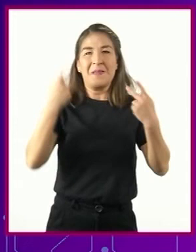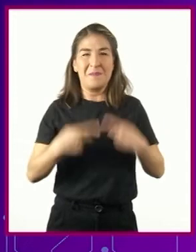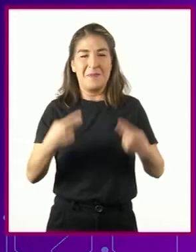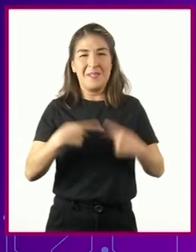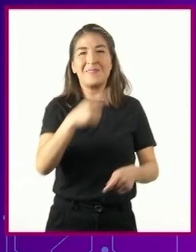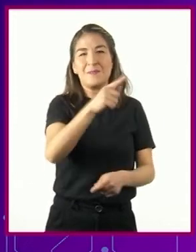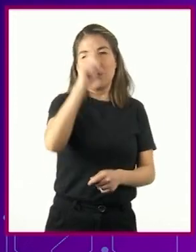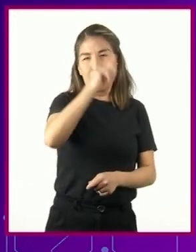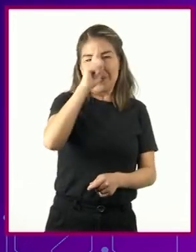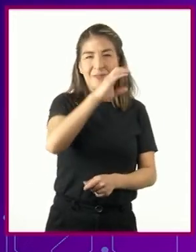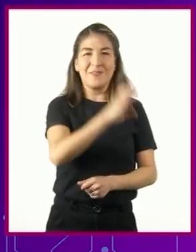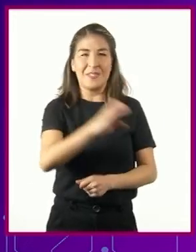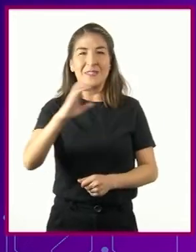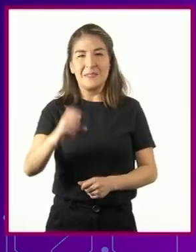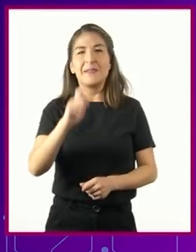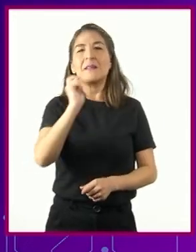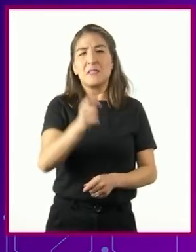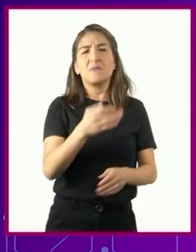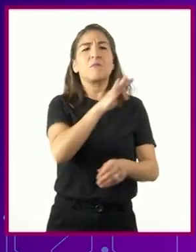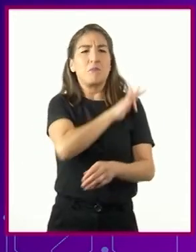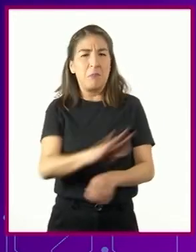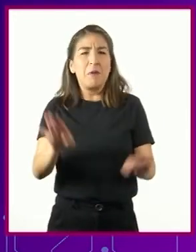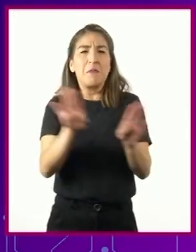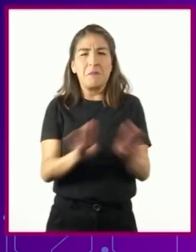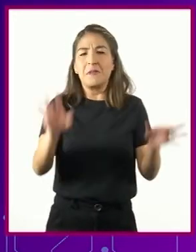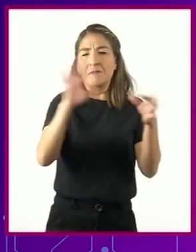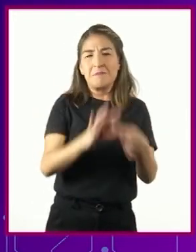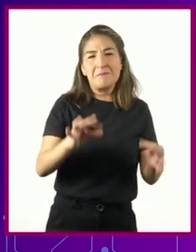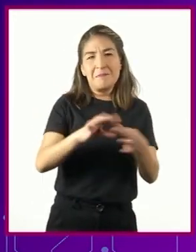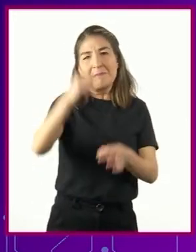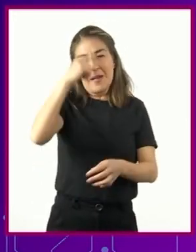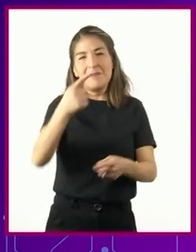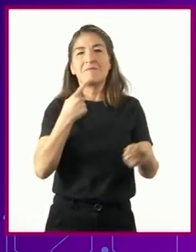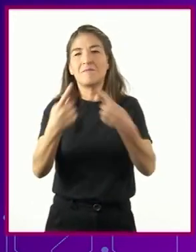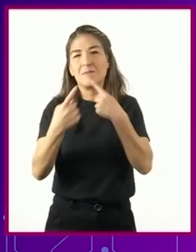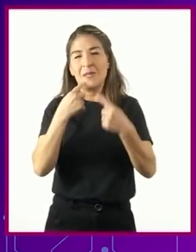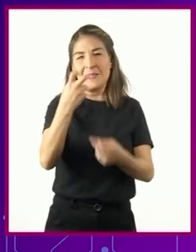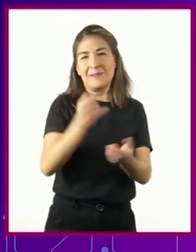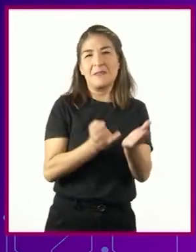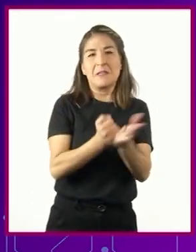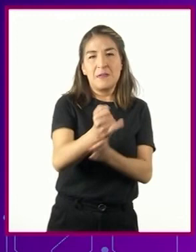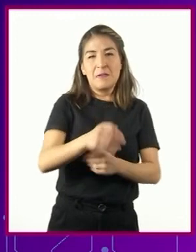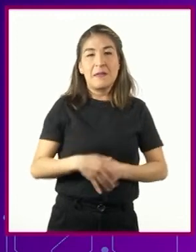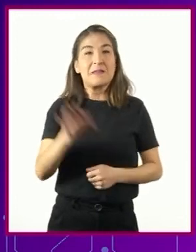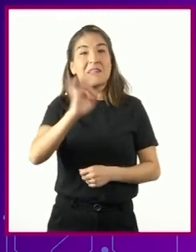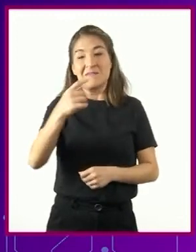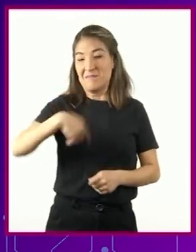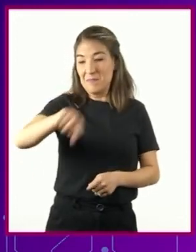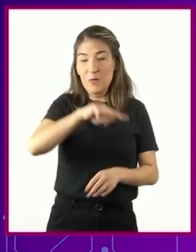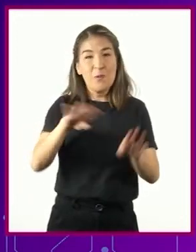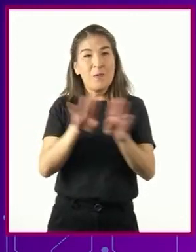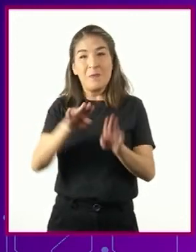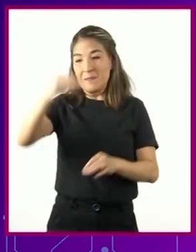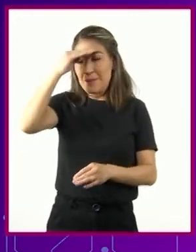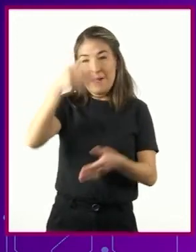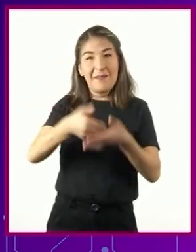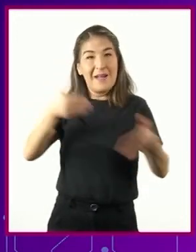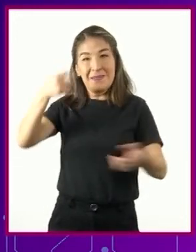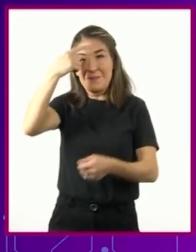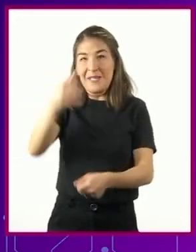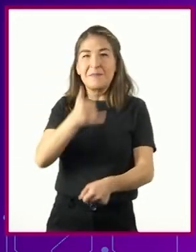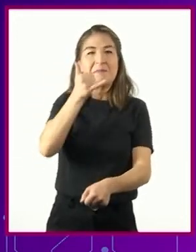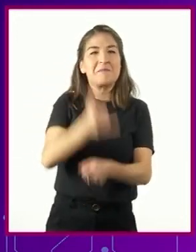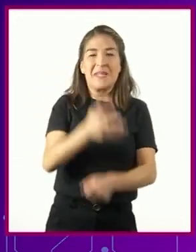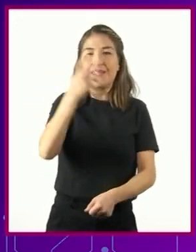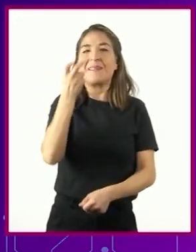CC actual pueden conducir sin quererlo a la escisión. Y si nuestro partido no toma medidas para impedirlo,